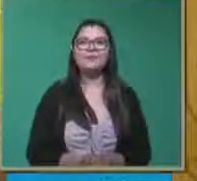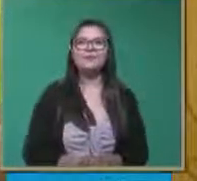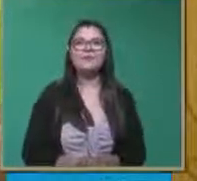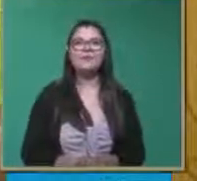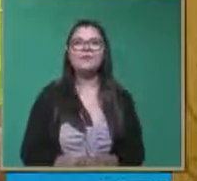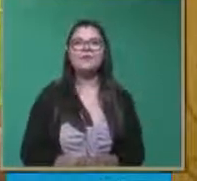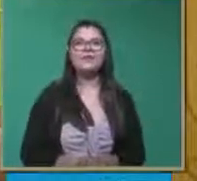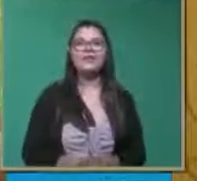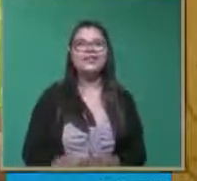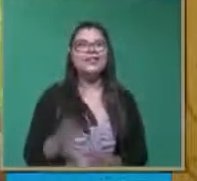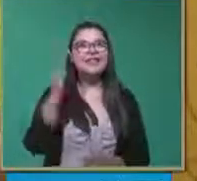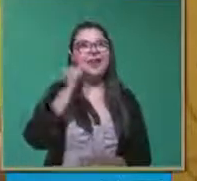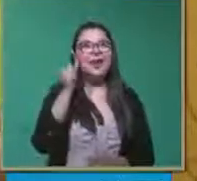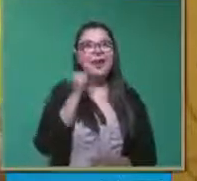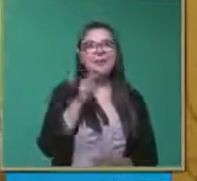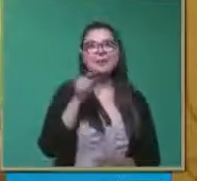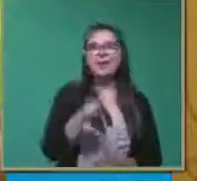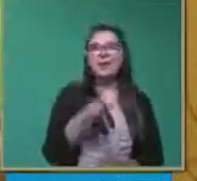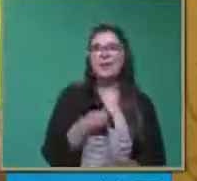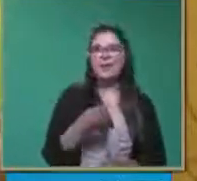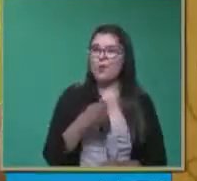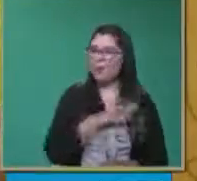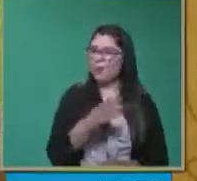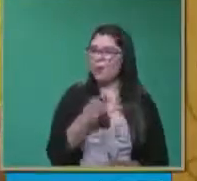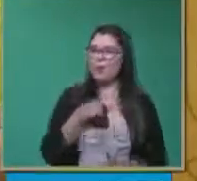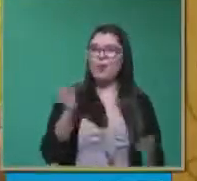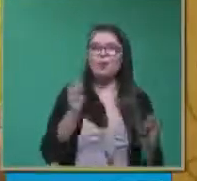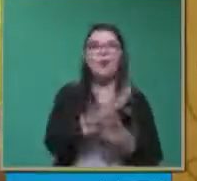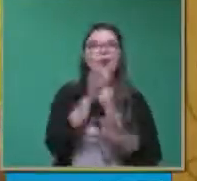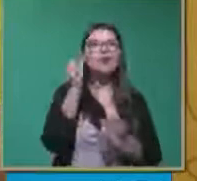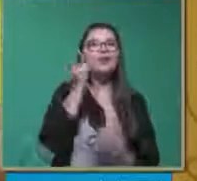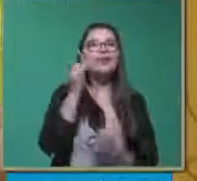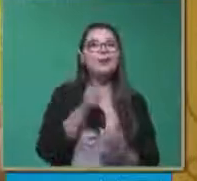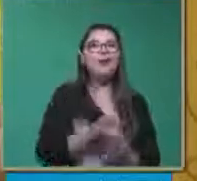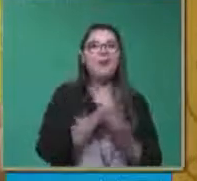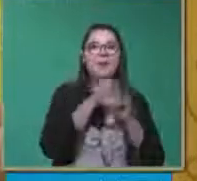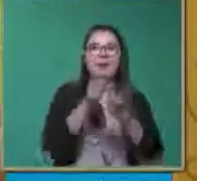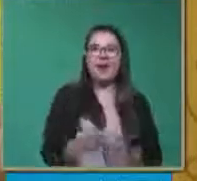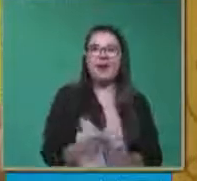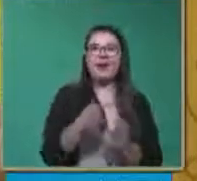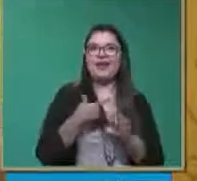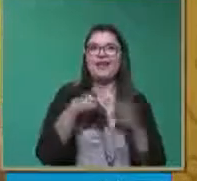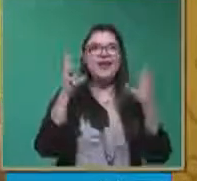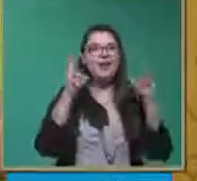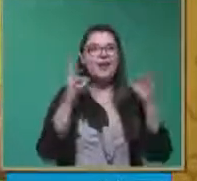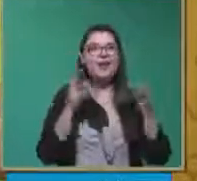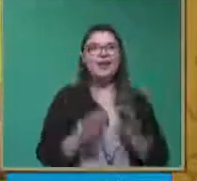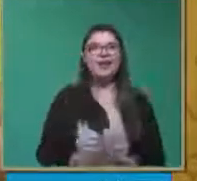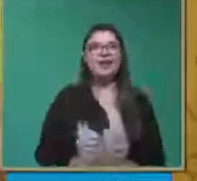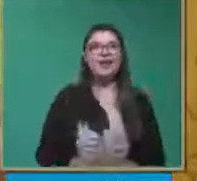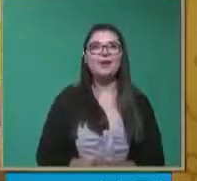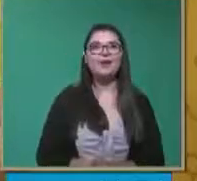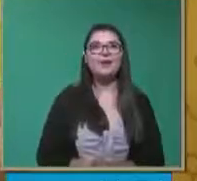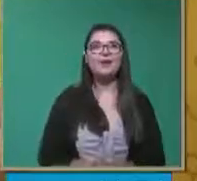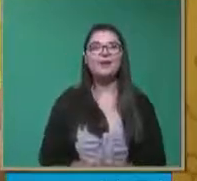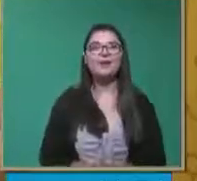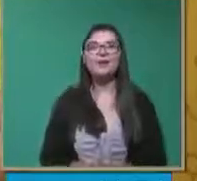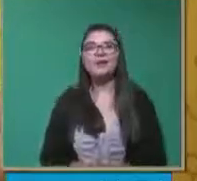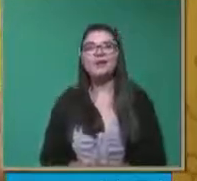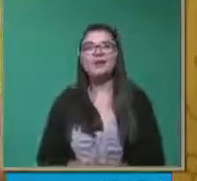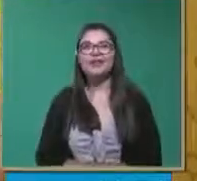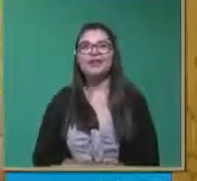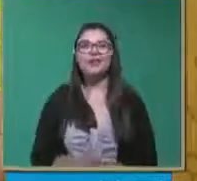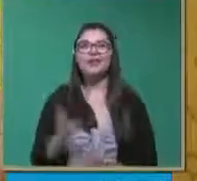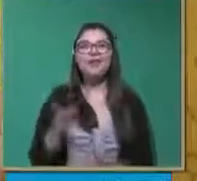mago, pues siempre aparece un conejo, y en este caso, pues, no faltaba el detalle para cada una de las maestras. Y, pues, muy